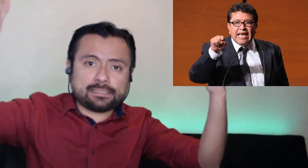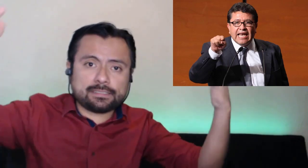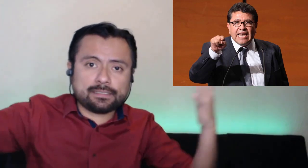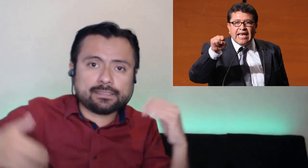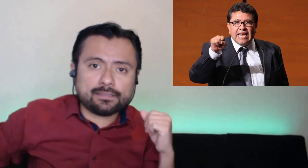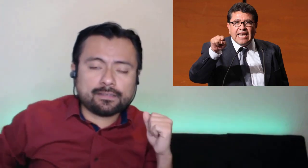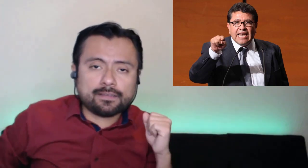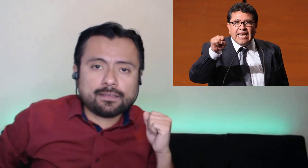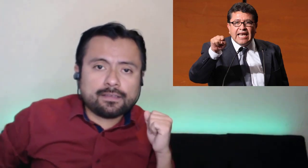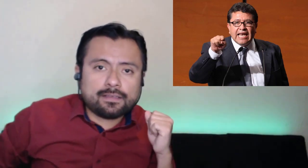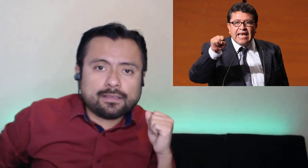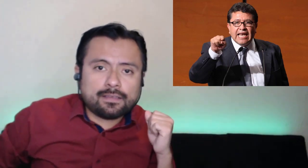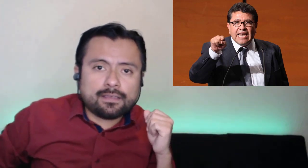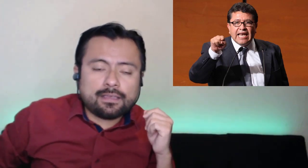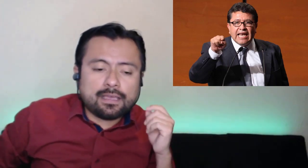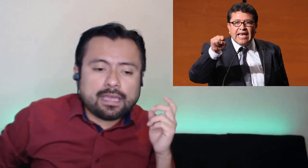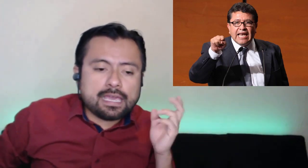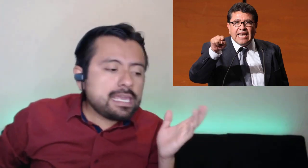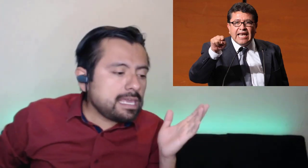pes